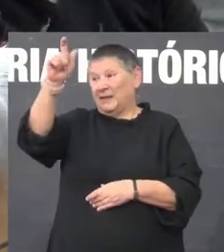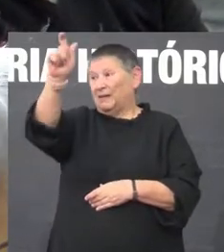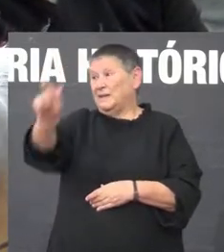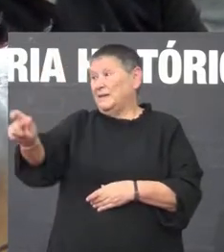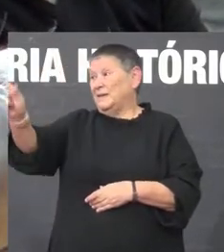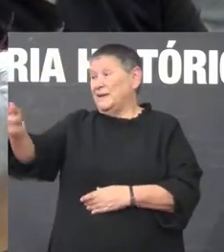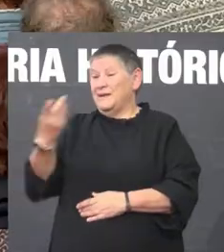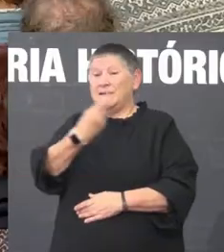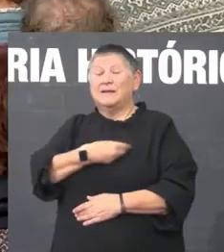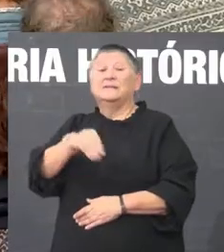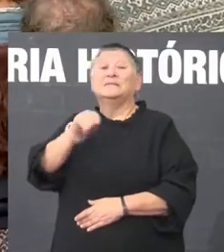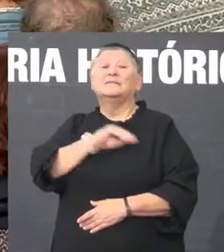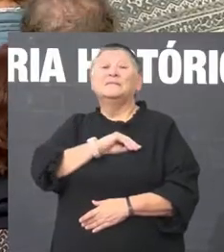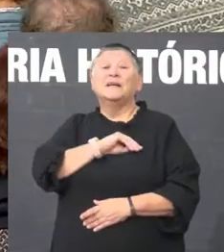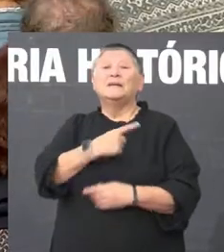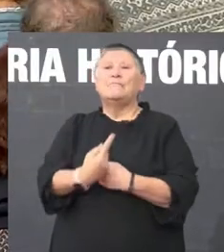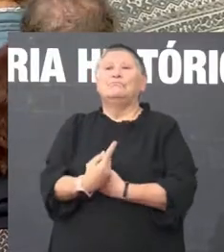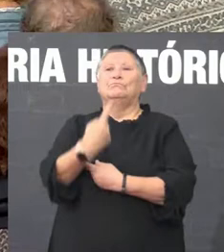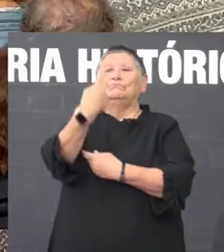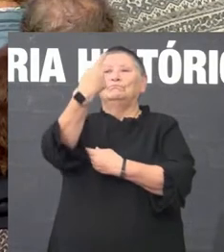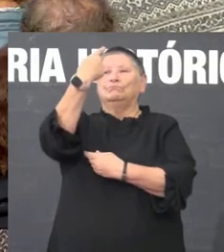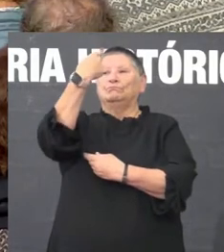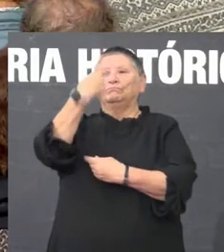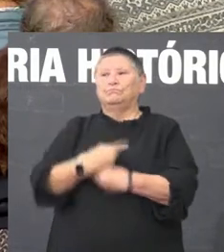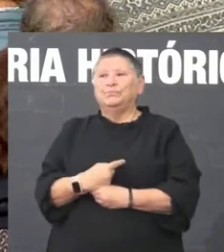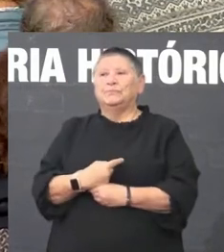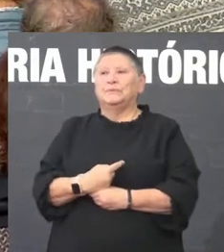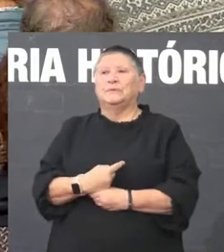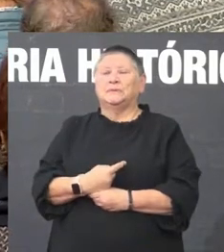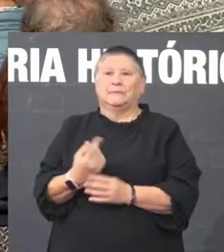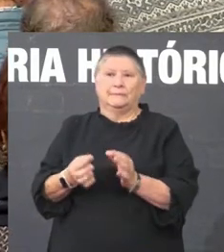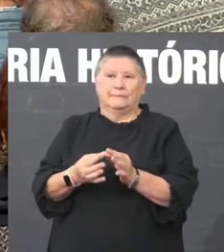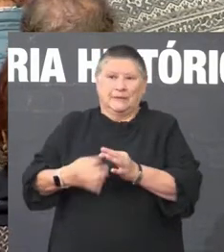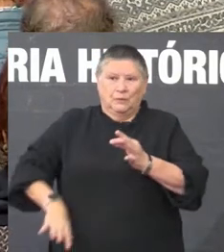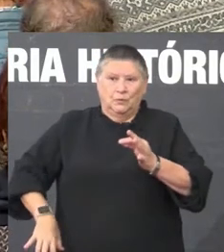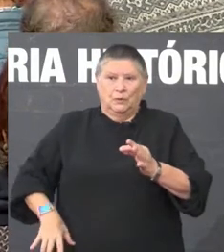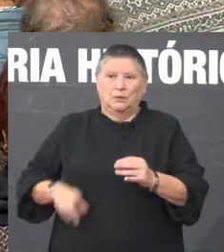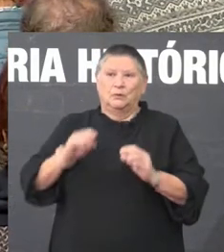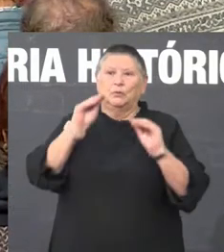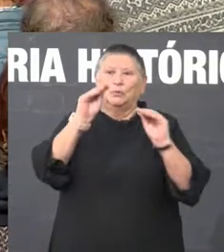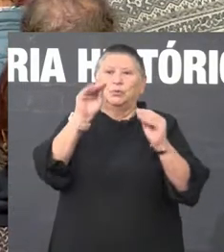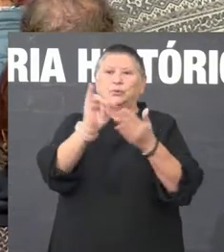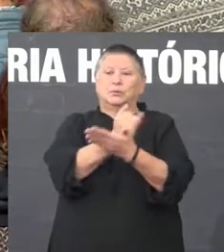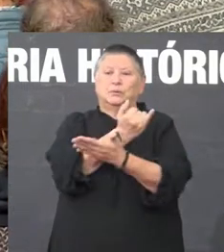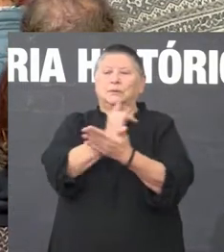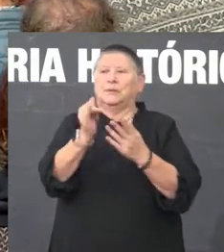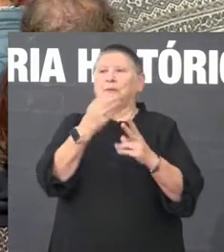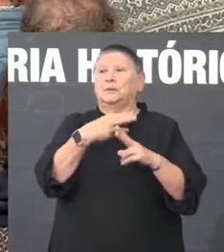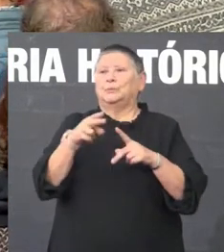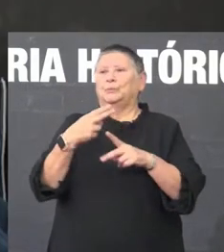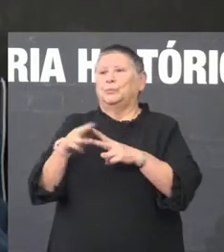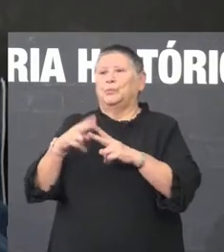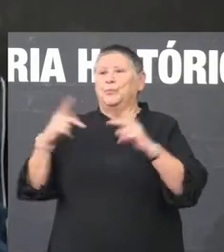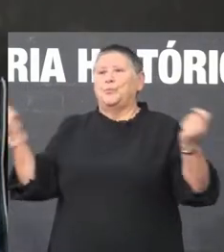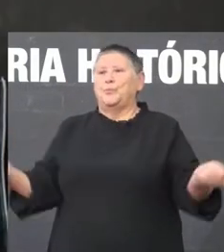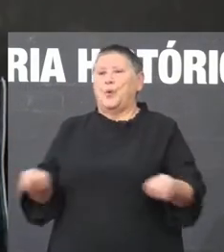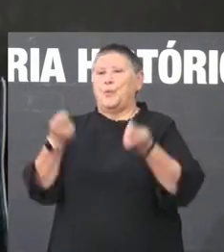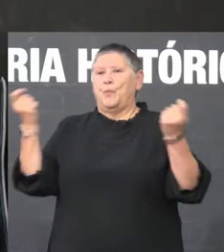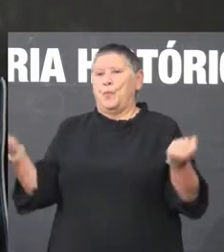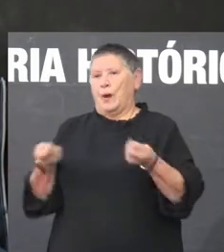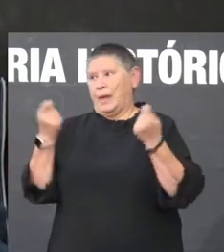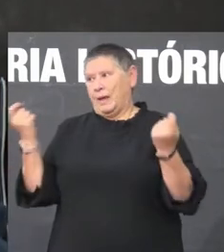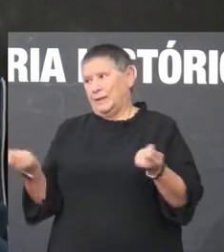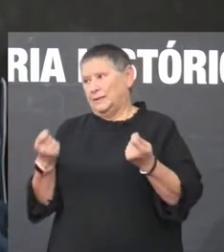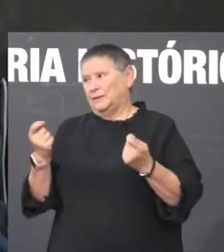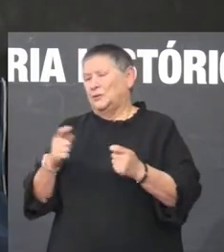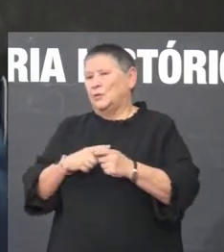española, incluso, por desgracia, en buena parte de sus clases populares, ha arraigado